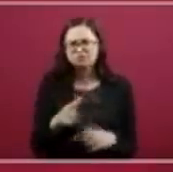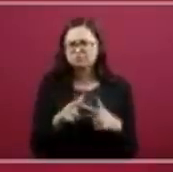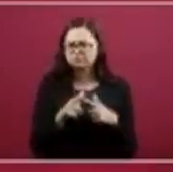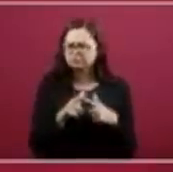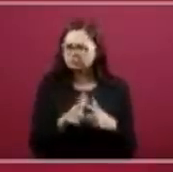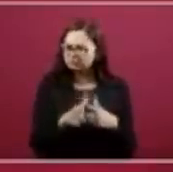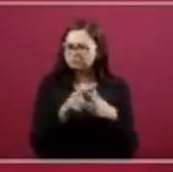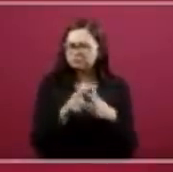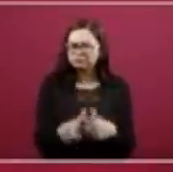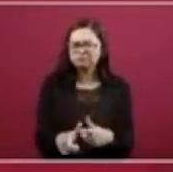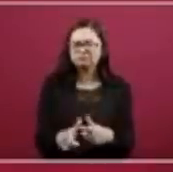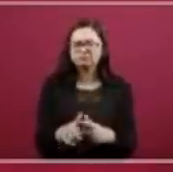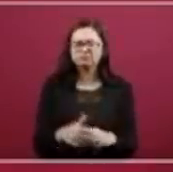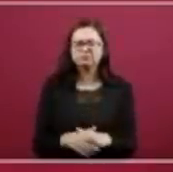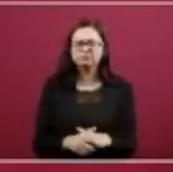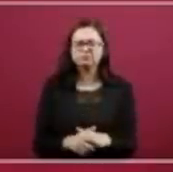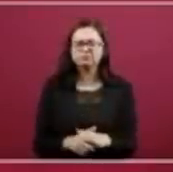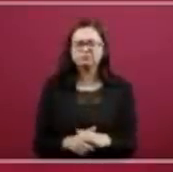vamos a informar